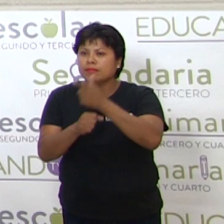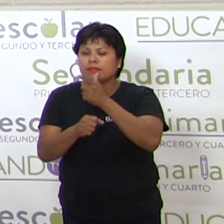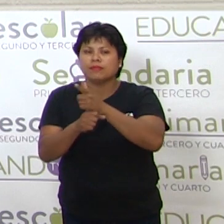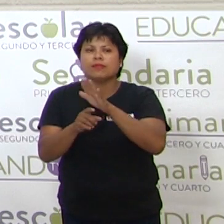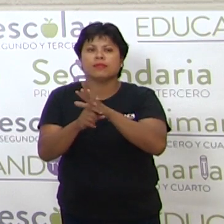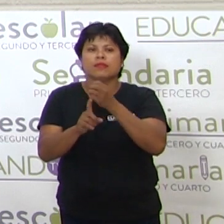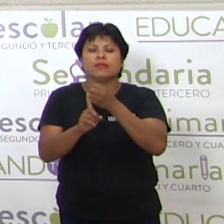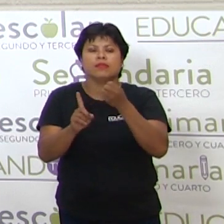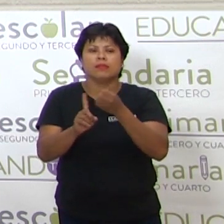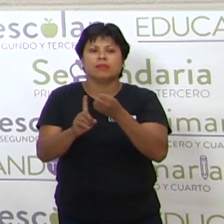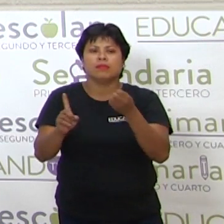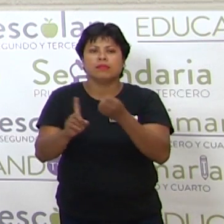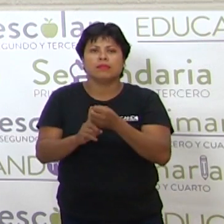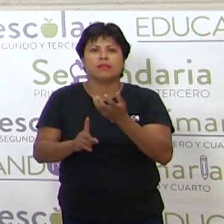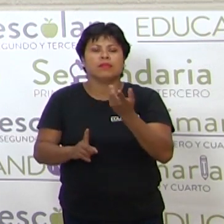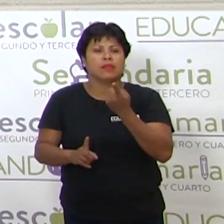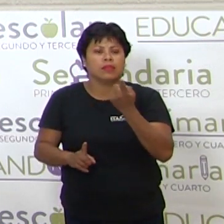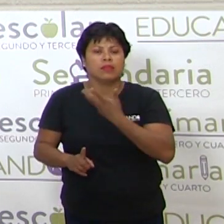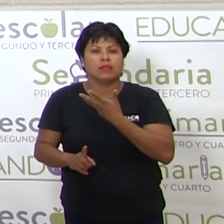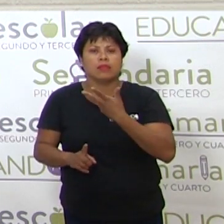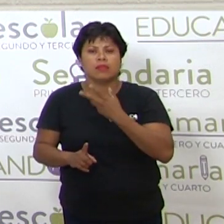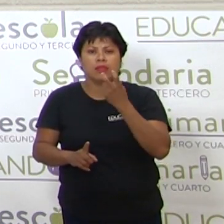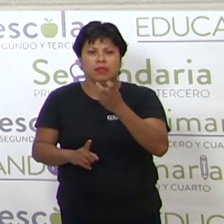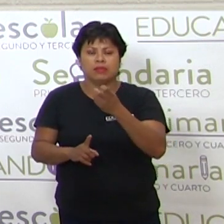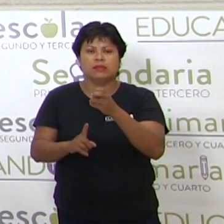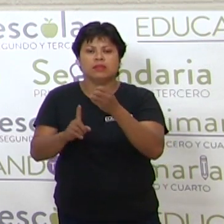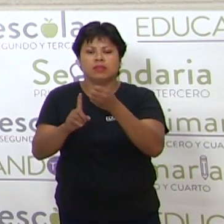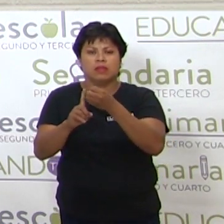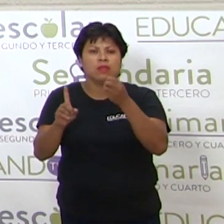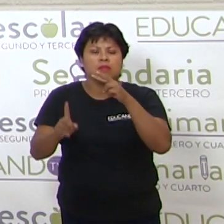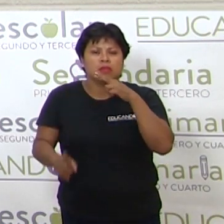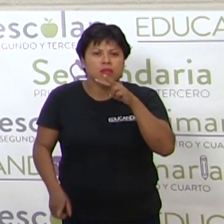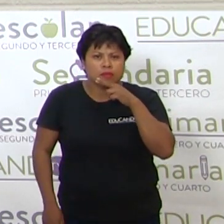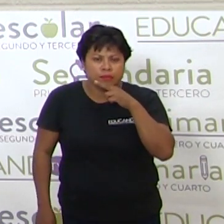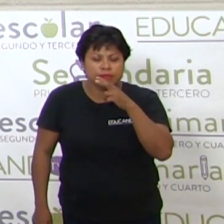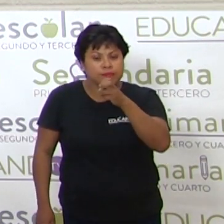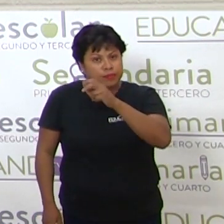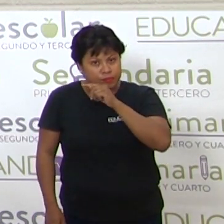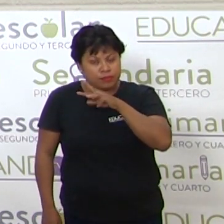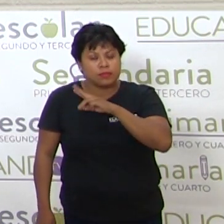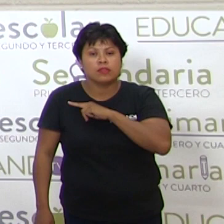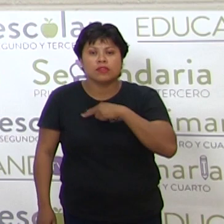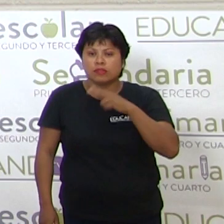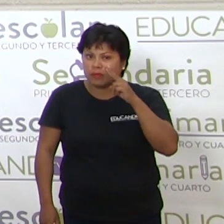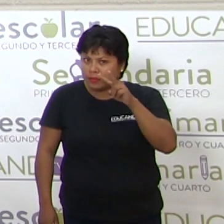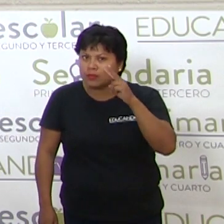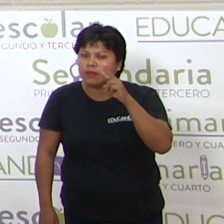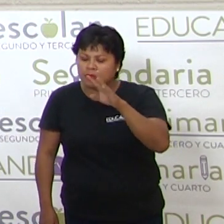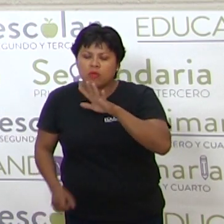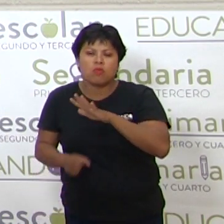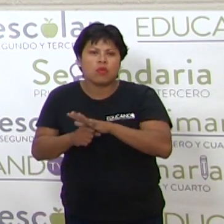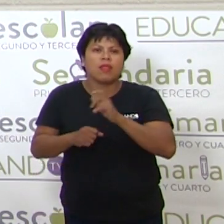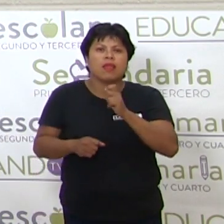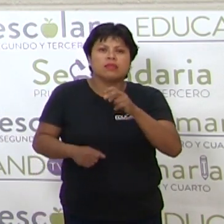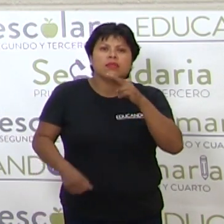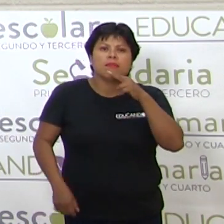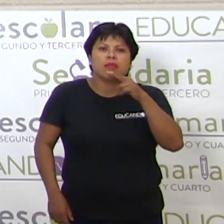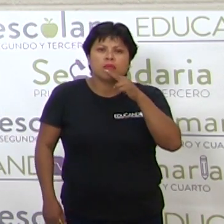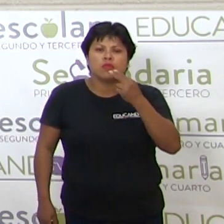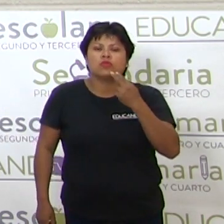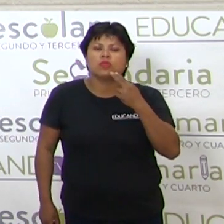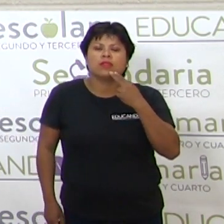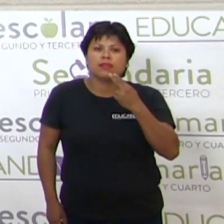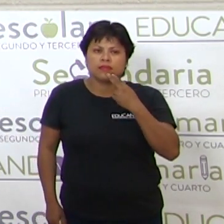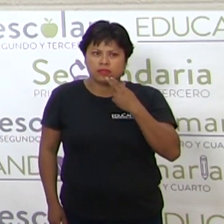oraciones que integran este texto y vamos a ubicar también en el que verbo se